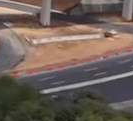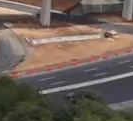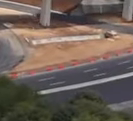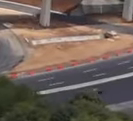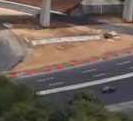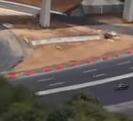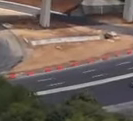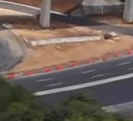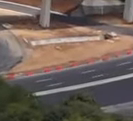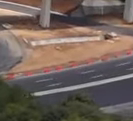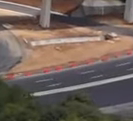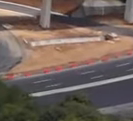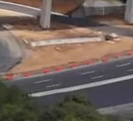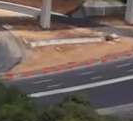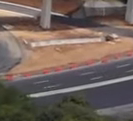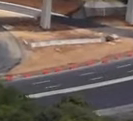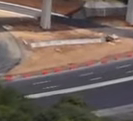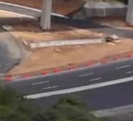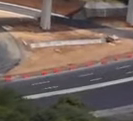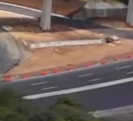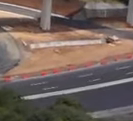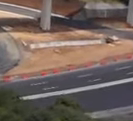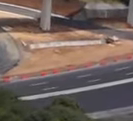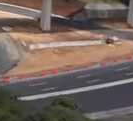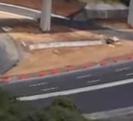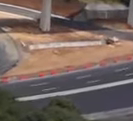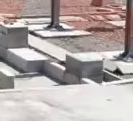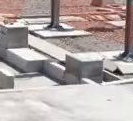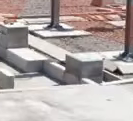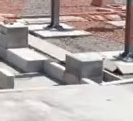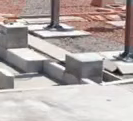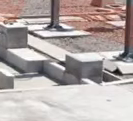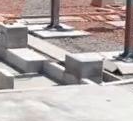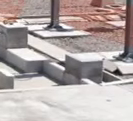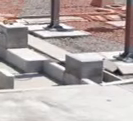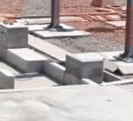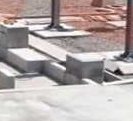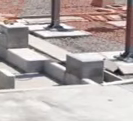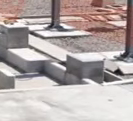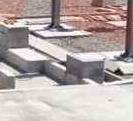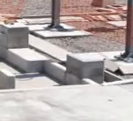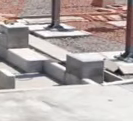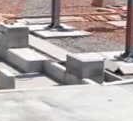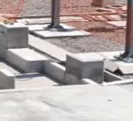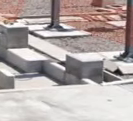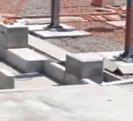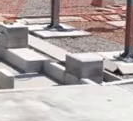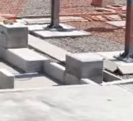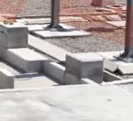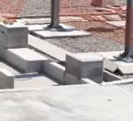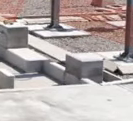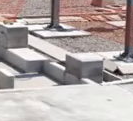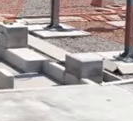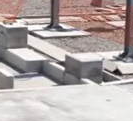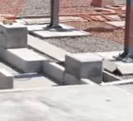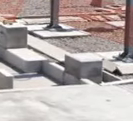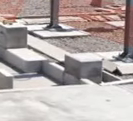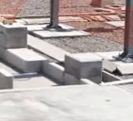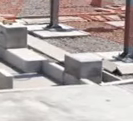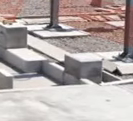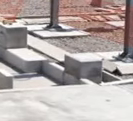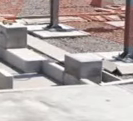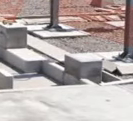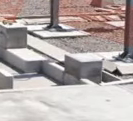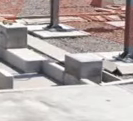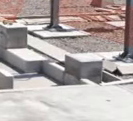transformadores de 40 MVA que alimentarán al sistema del tren México-Toluca. Cada una de las subestaciones tiene la